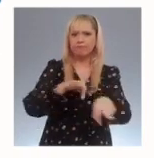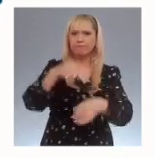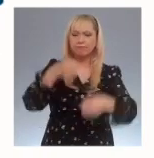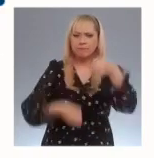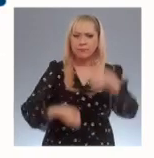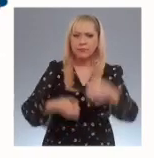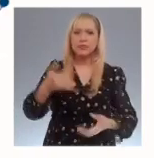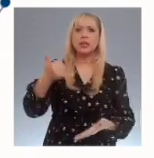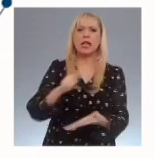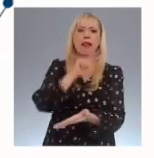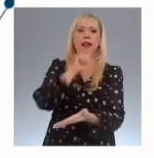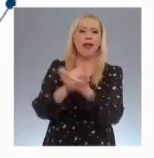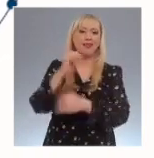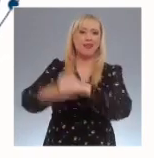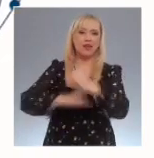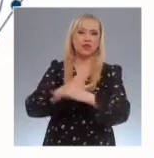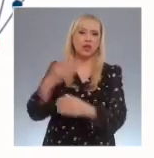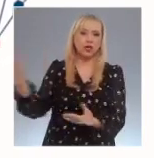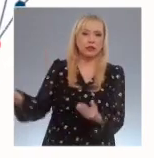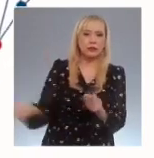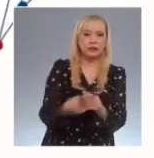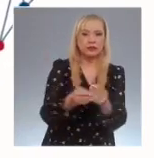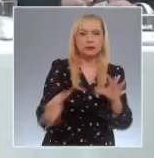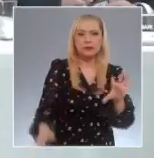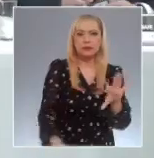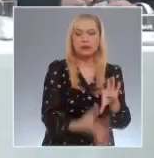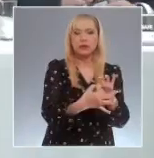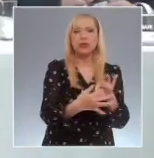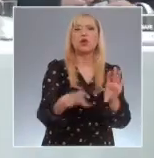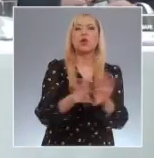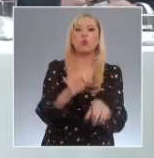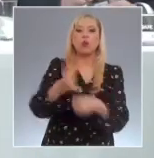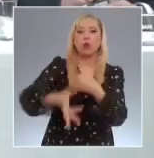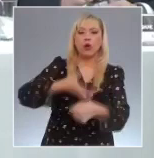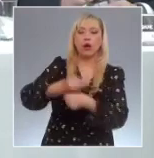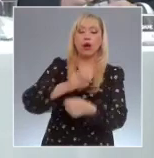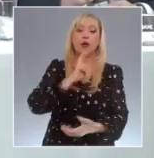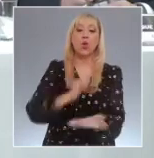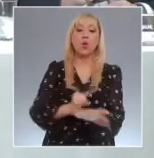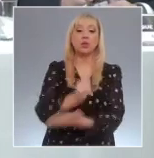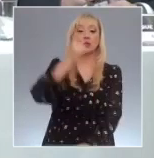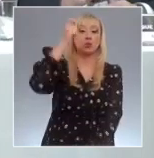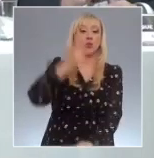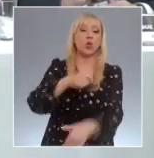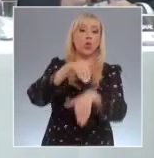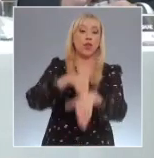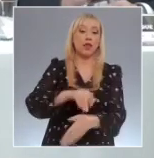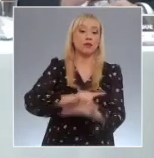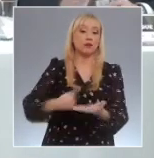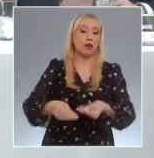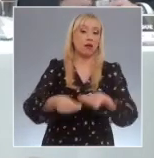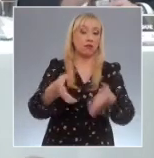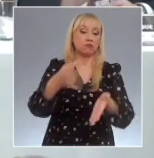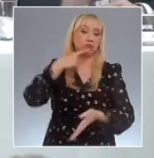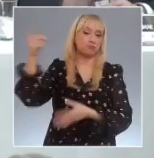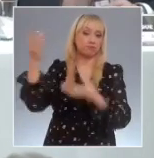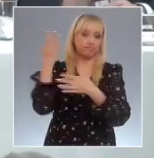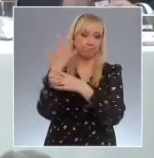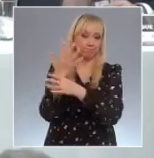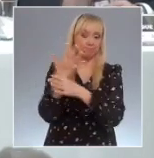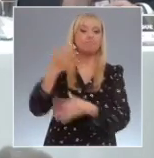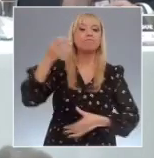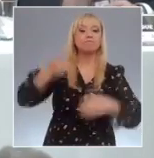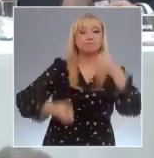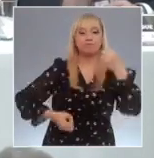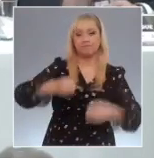las medidas de reparación establecidas en la jurisprudencia de la Corte Interamericana. En este foro se presentarán los cuadernillos